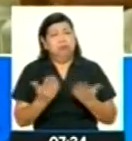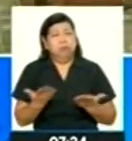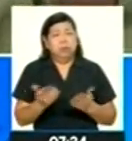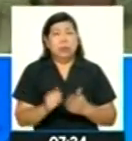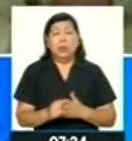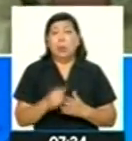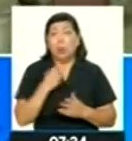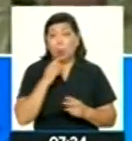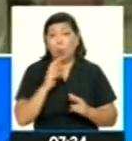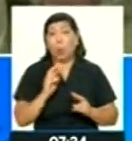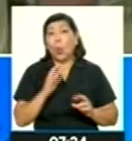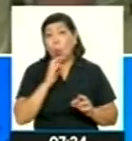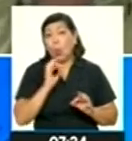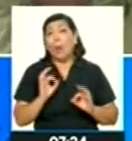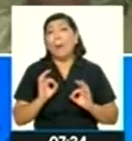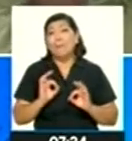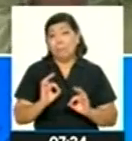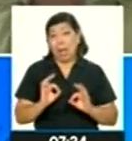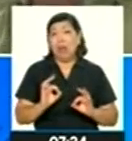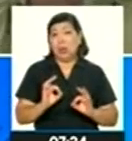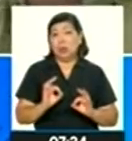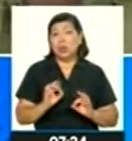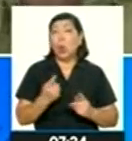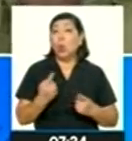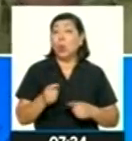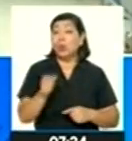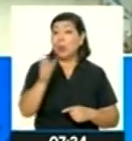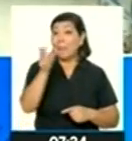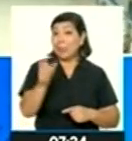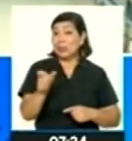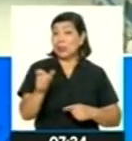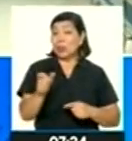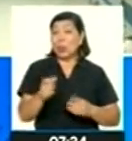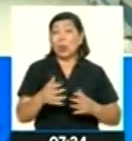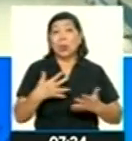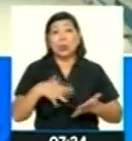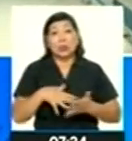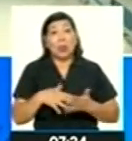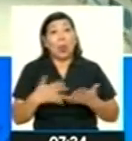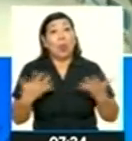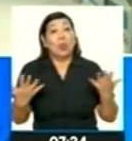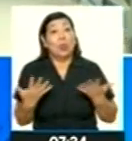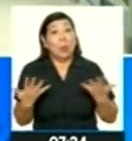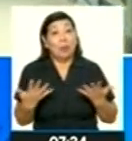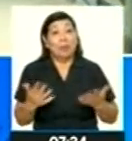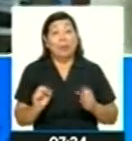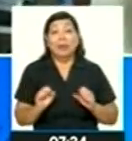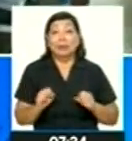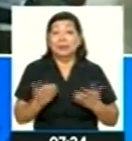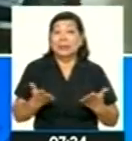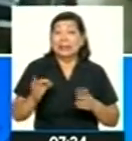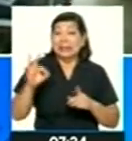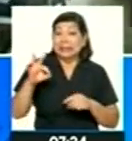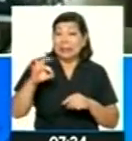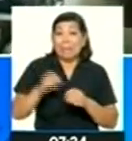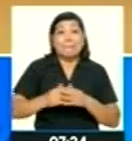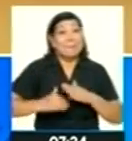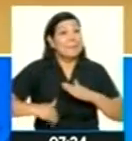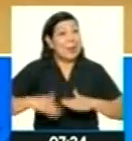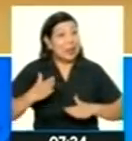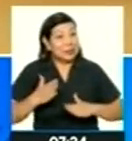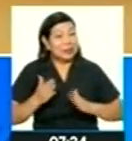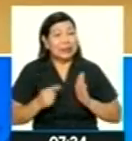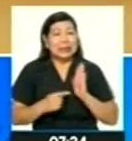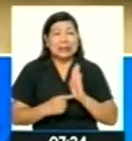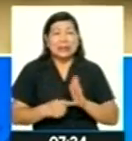alarma. Entonces, es importante que si una persona vive en una zona endémica donde hay Aedes y la posibilidad de dengue es alta y